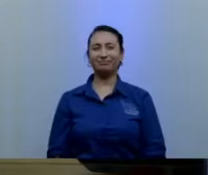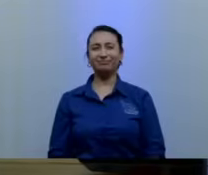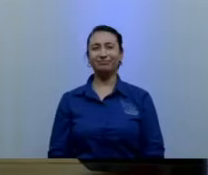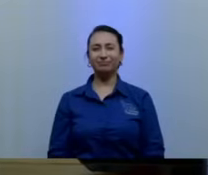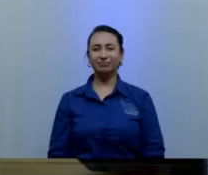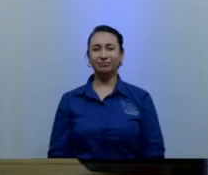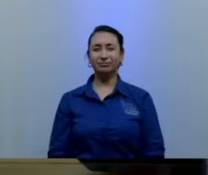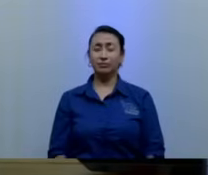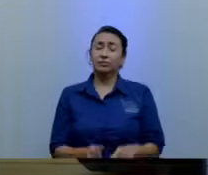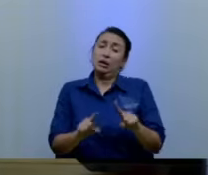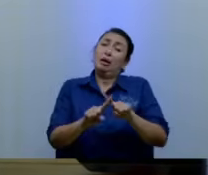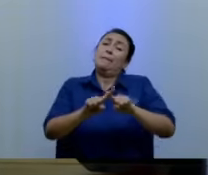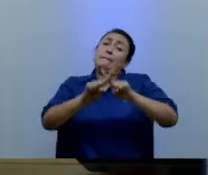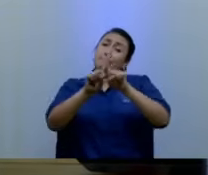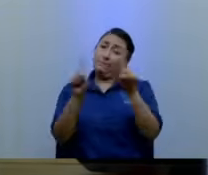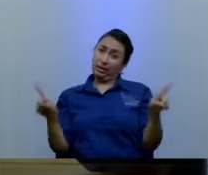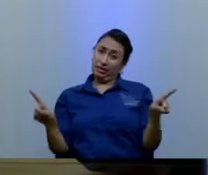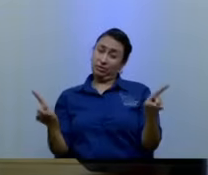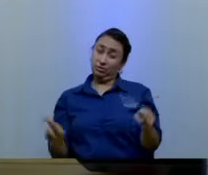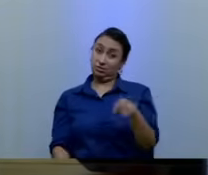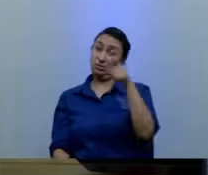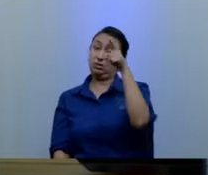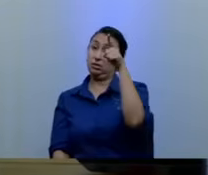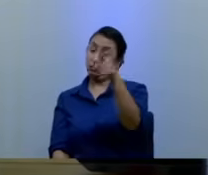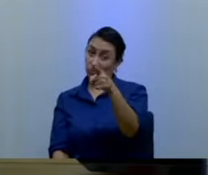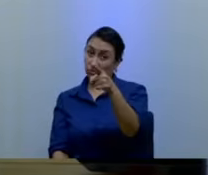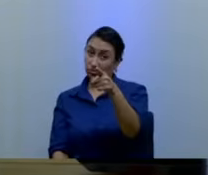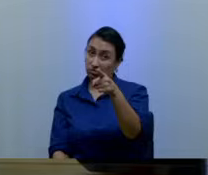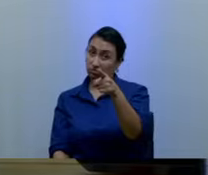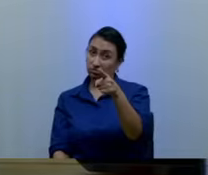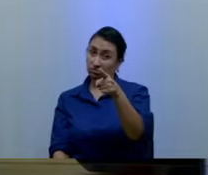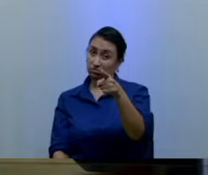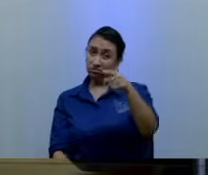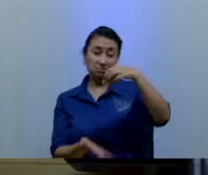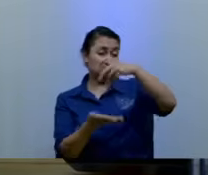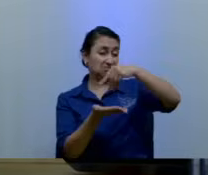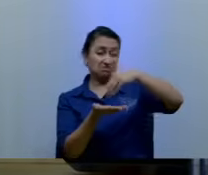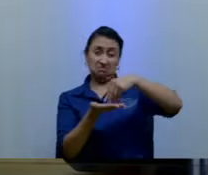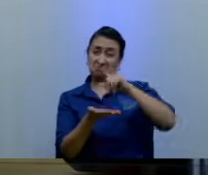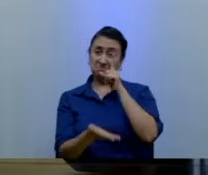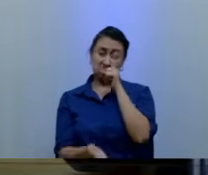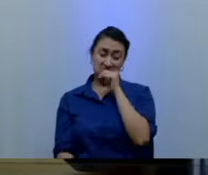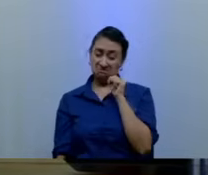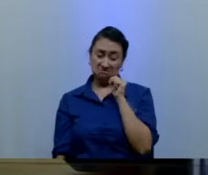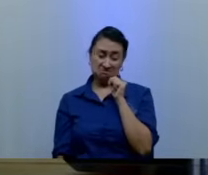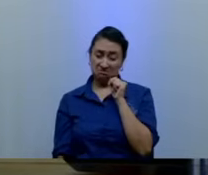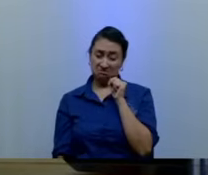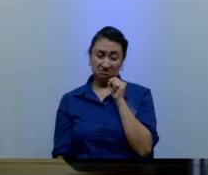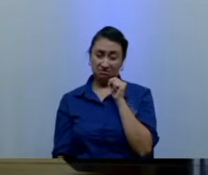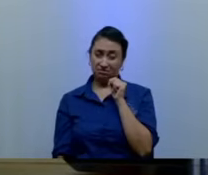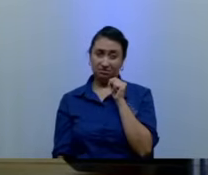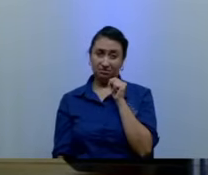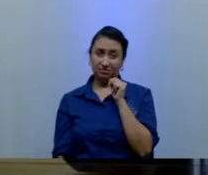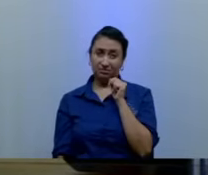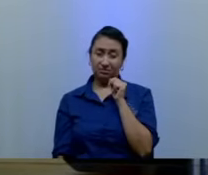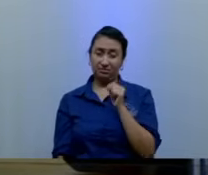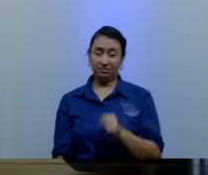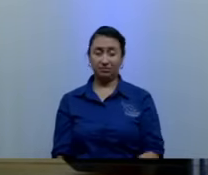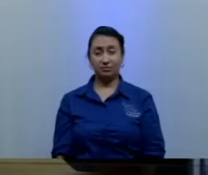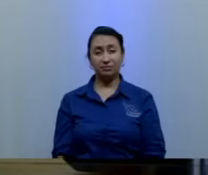Pero si pierdes el uso, dije que ya no iba a predicar, que solo iba a leer, ¿verdad? Pero sí es pues una reflexión, ¿verdad?